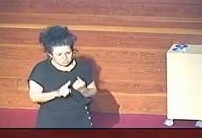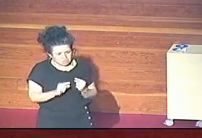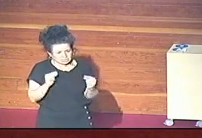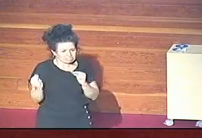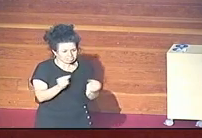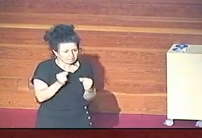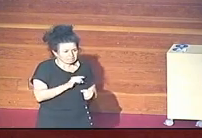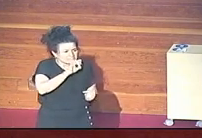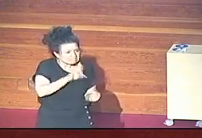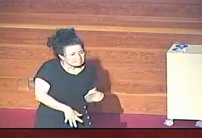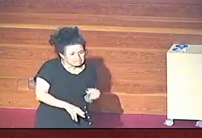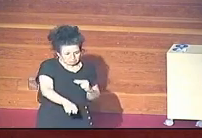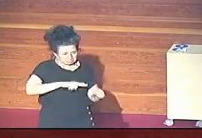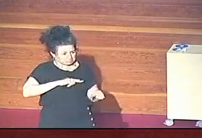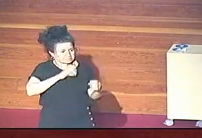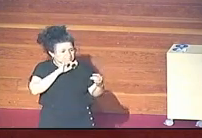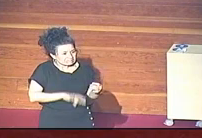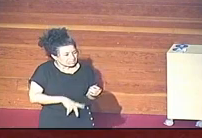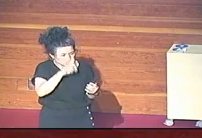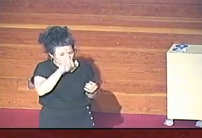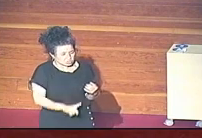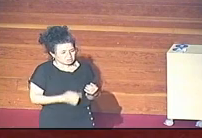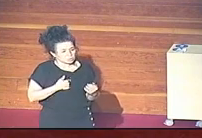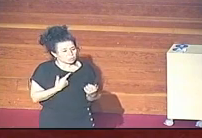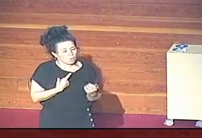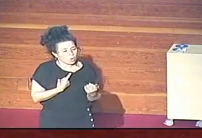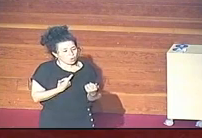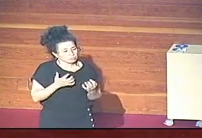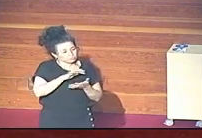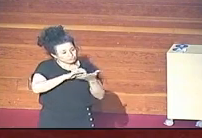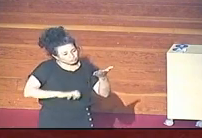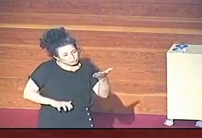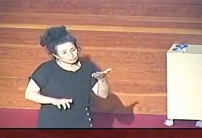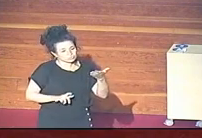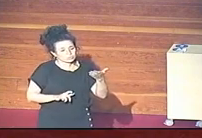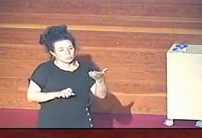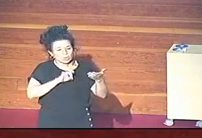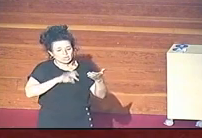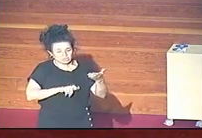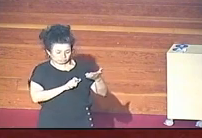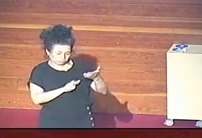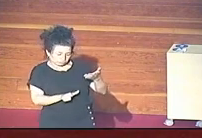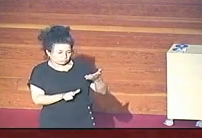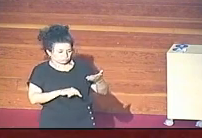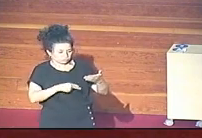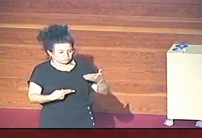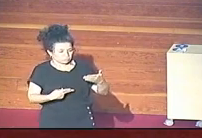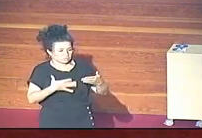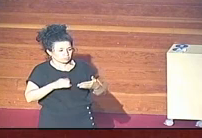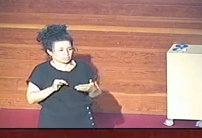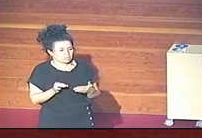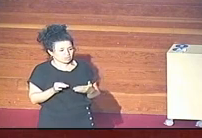no tu cita sus fuentes en un artículo y bueno pues tener los trolls